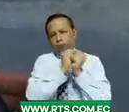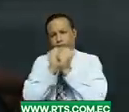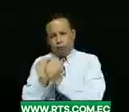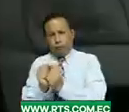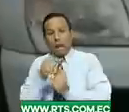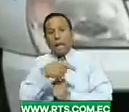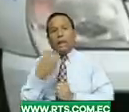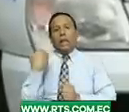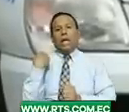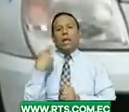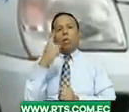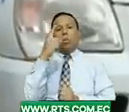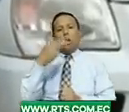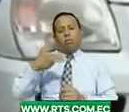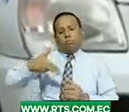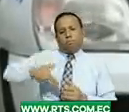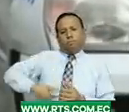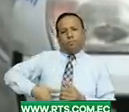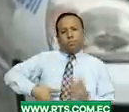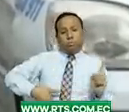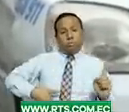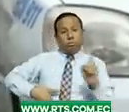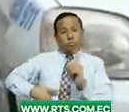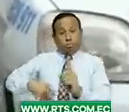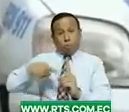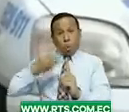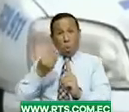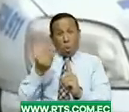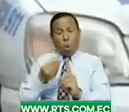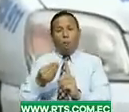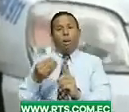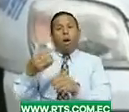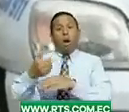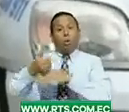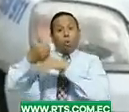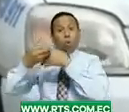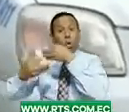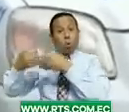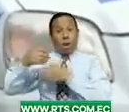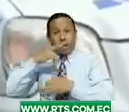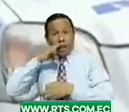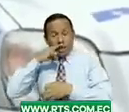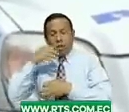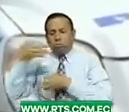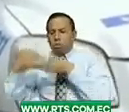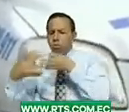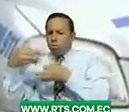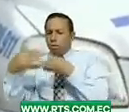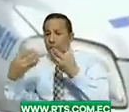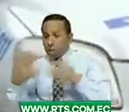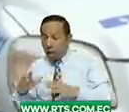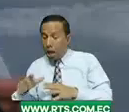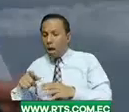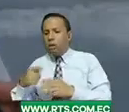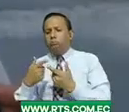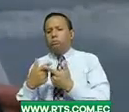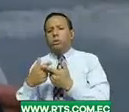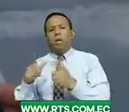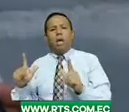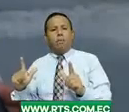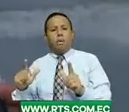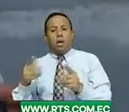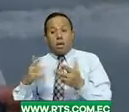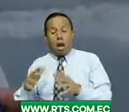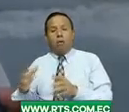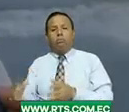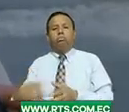a través de un medio telemático y se ha estado trasladando a su domicilio. Entonces, en el traslado, acá es donde se suscita